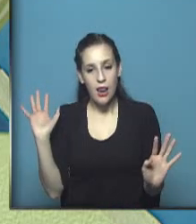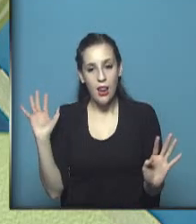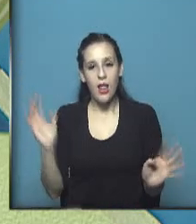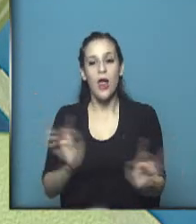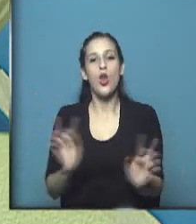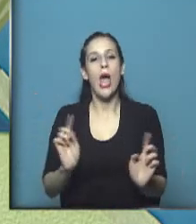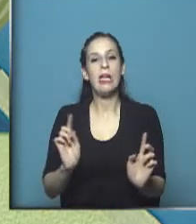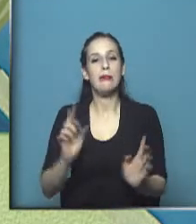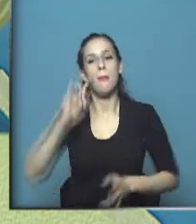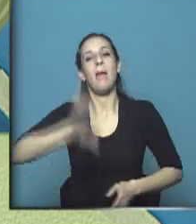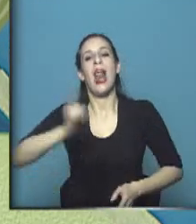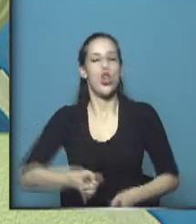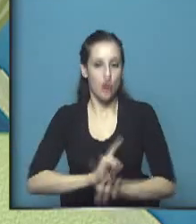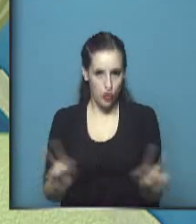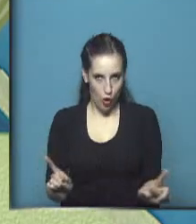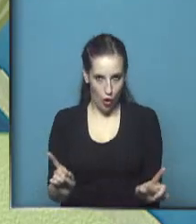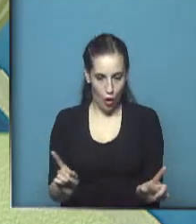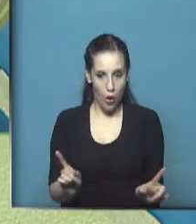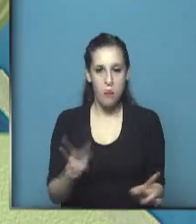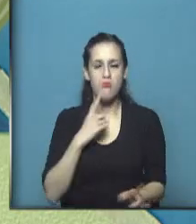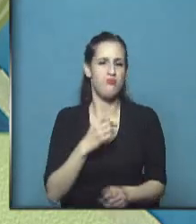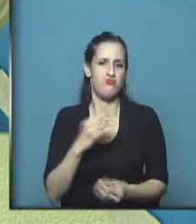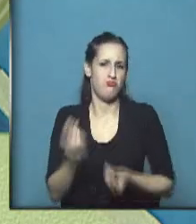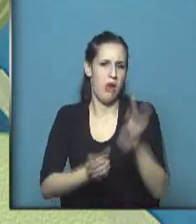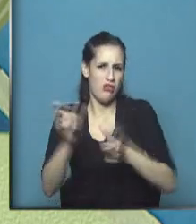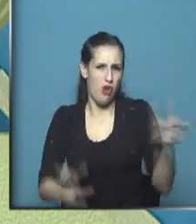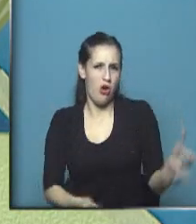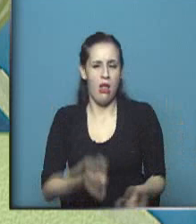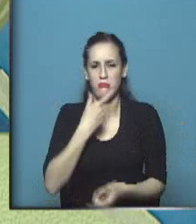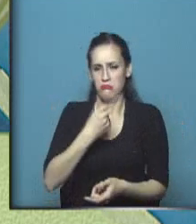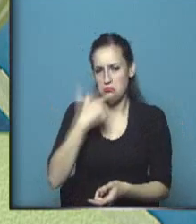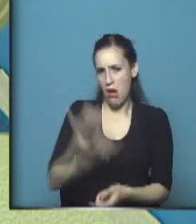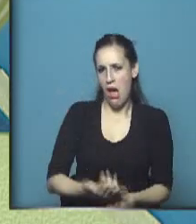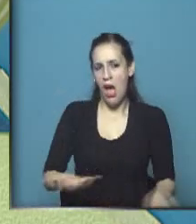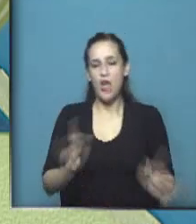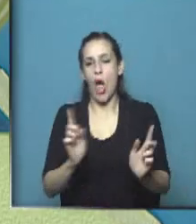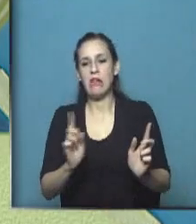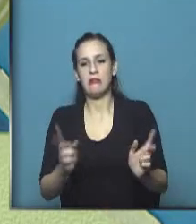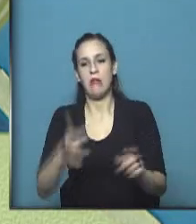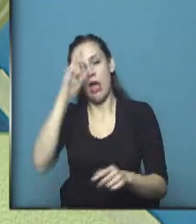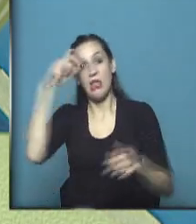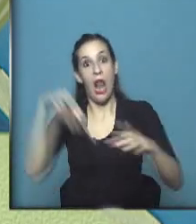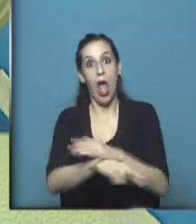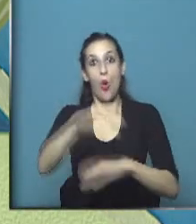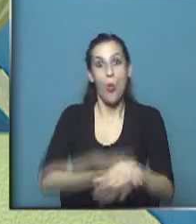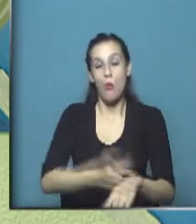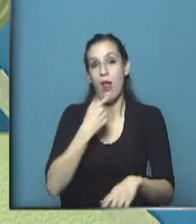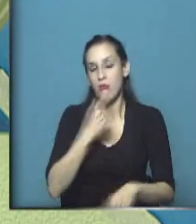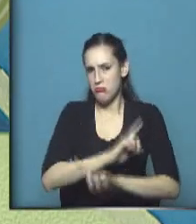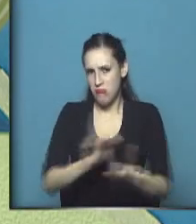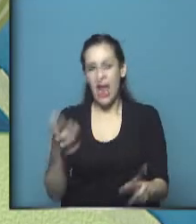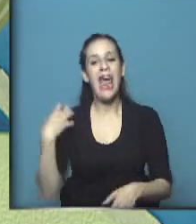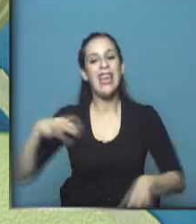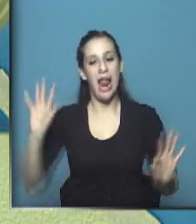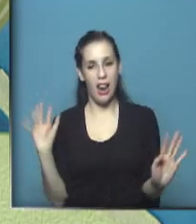de toxicidad. Por eso vos ves que mucha gente los usa y no salen en las noticias o se interna gente por toxicidad. Eso es en general, ¿sí?